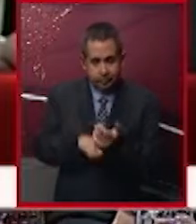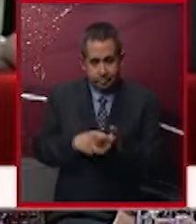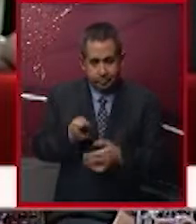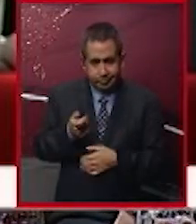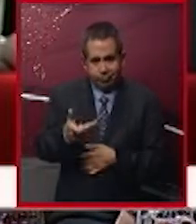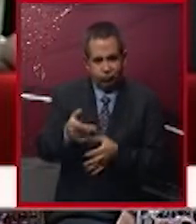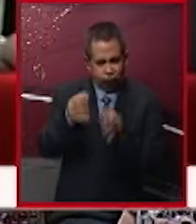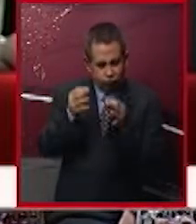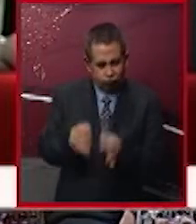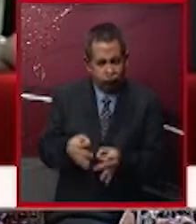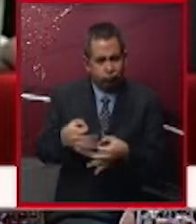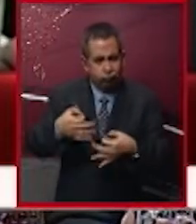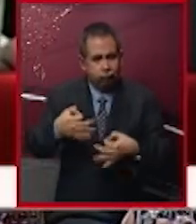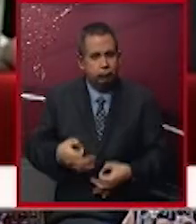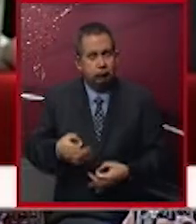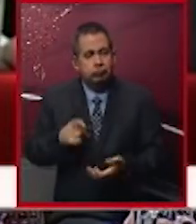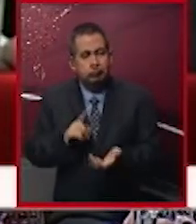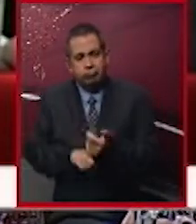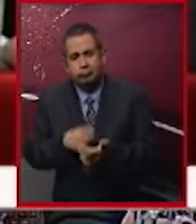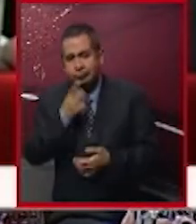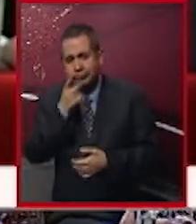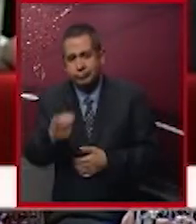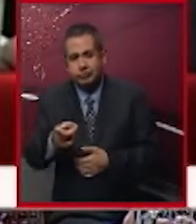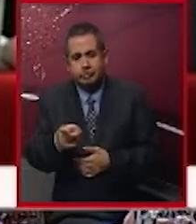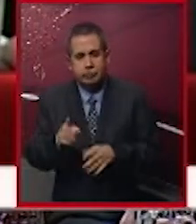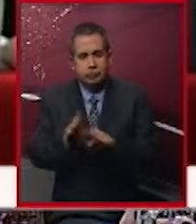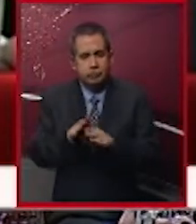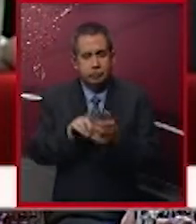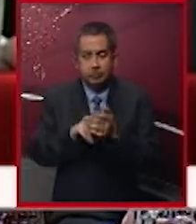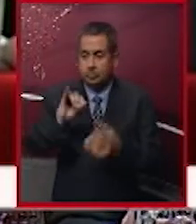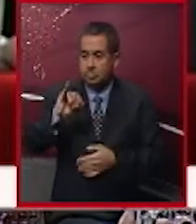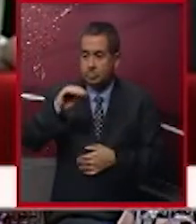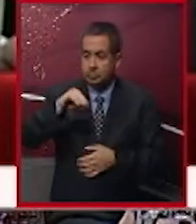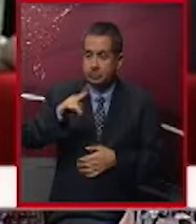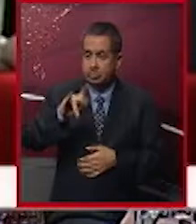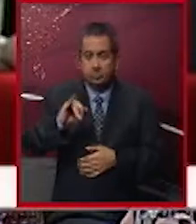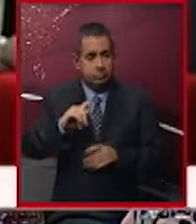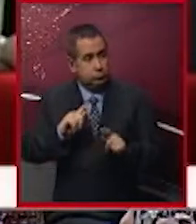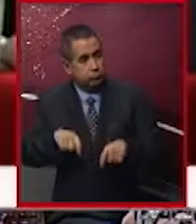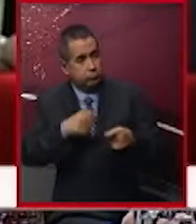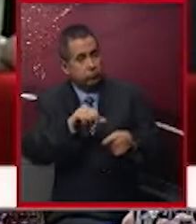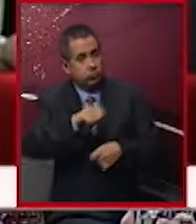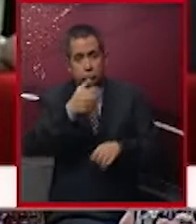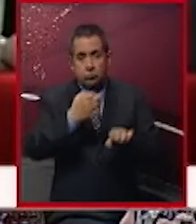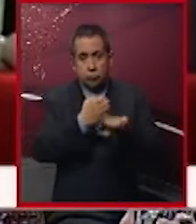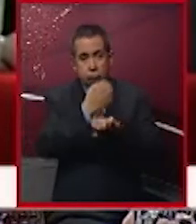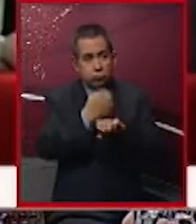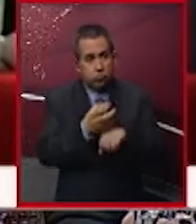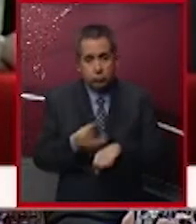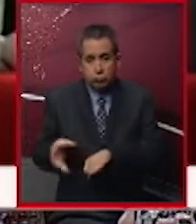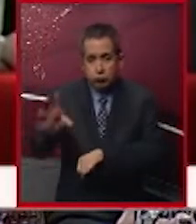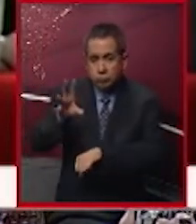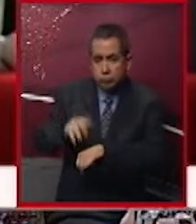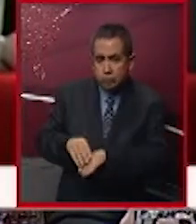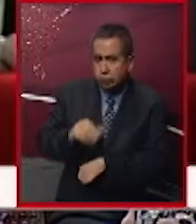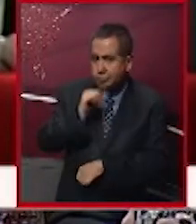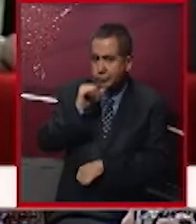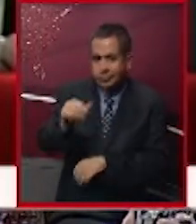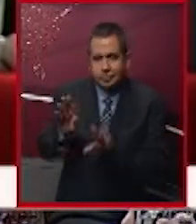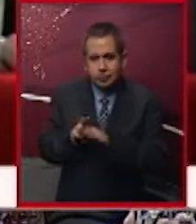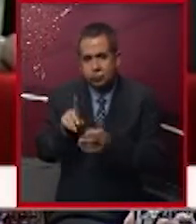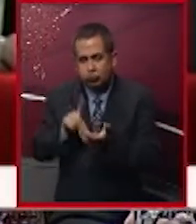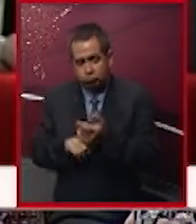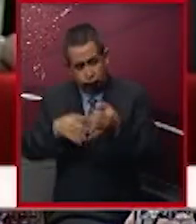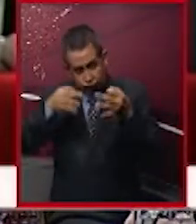denominación de origen. Argumentan que el INPI otorgó una ampliación a otros estados sin contar con un estudio suficiente de campo